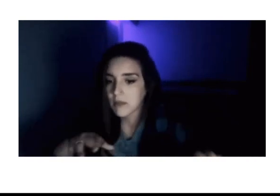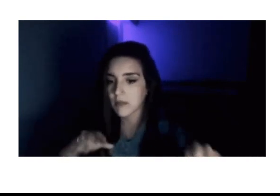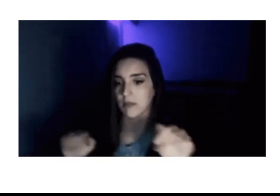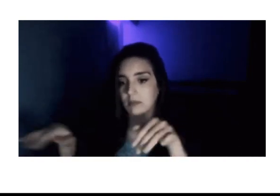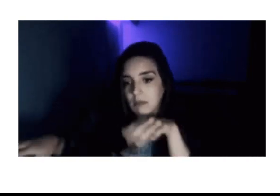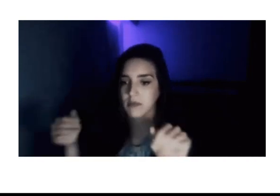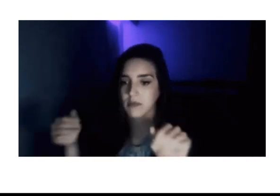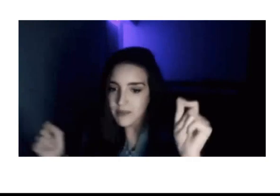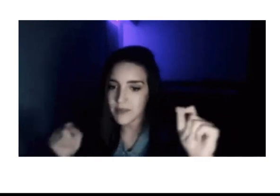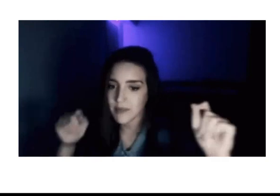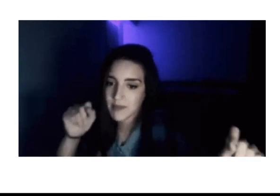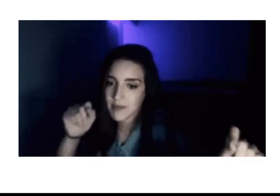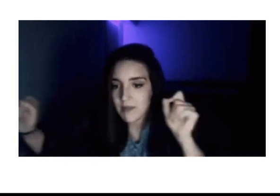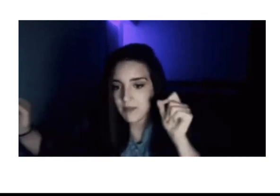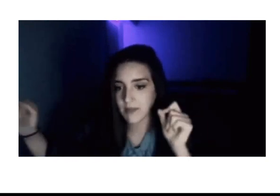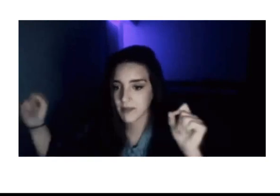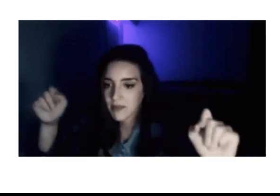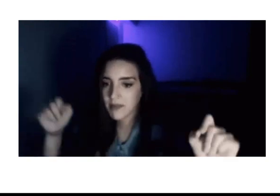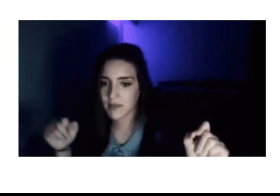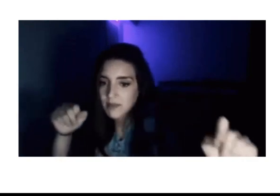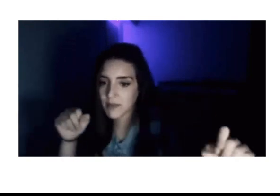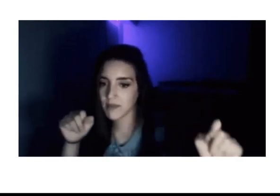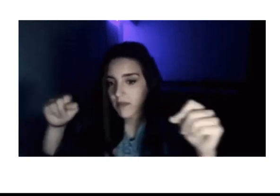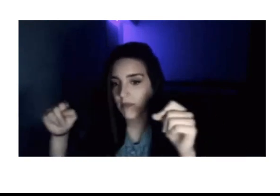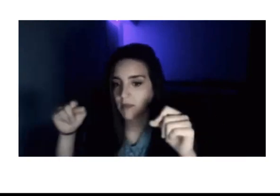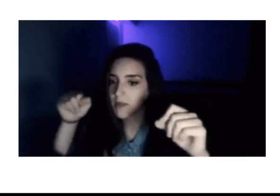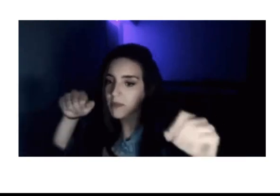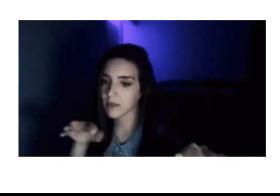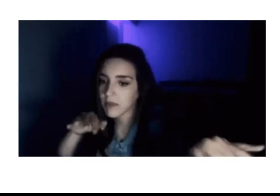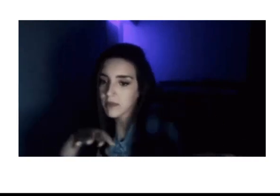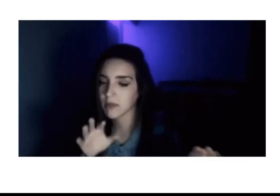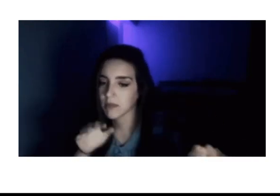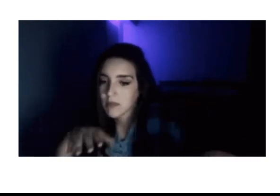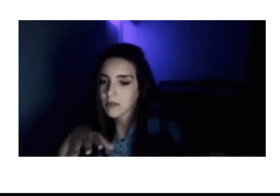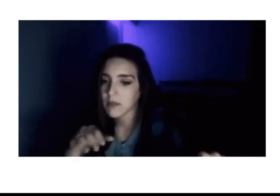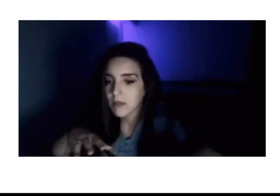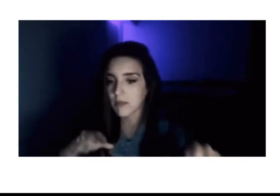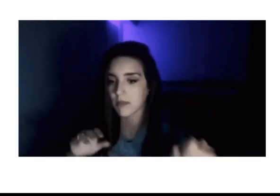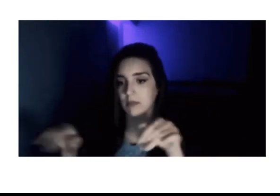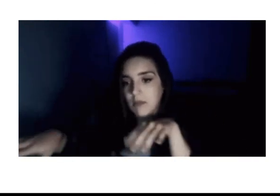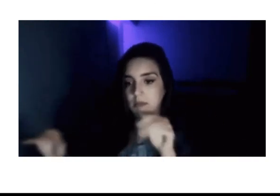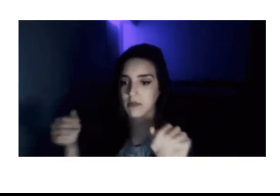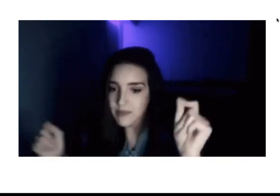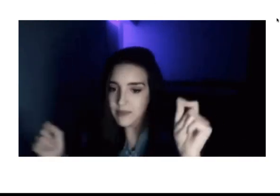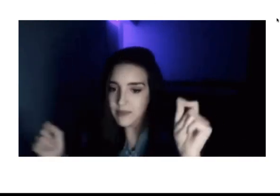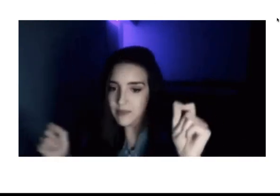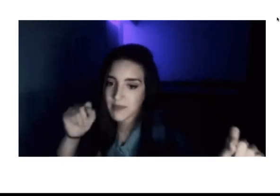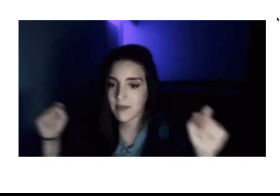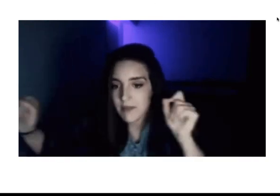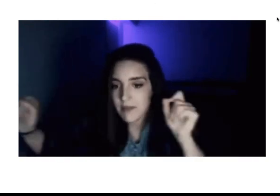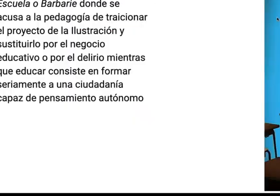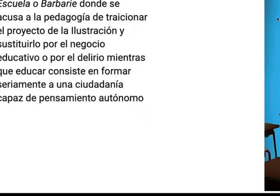se ha cocido el libro. Exacto. Bien. Vamos, paso.